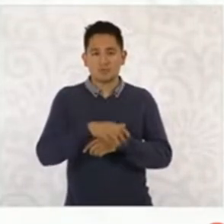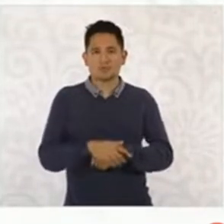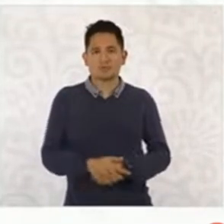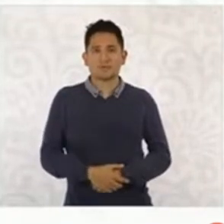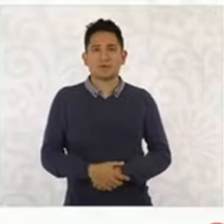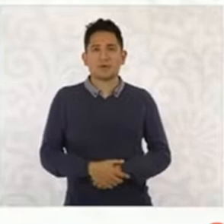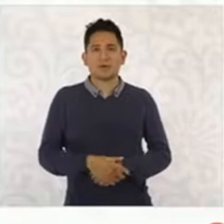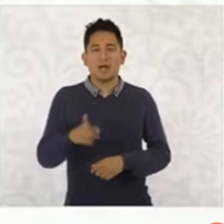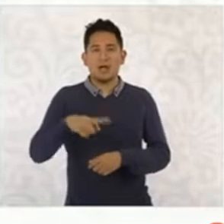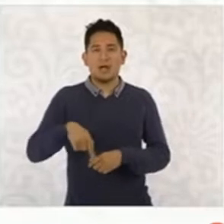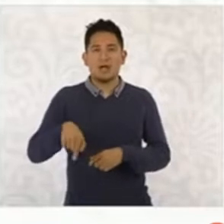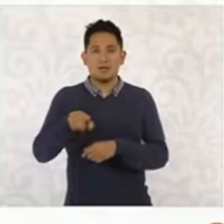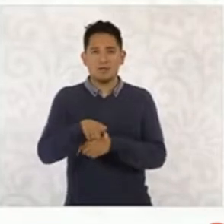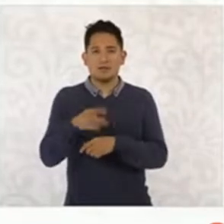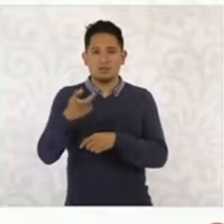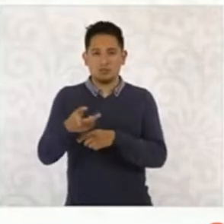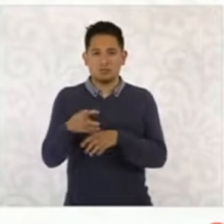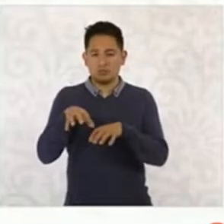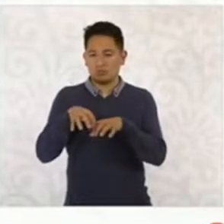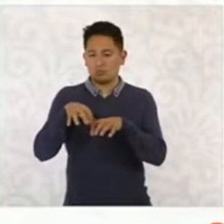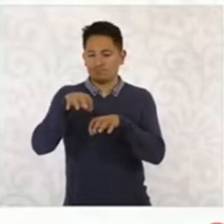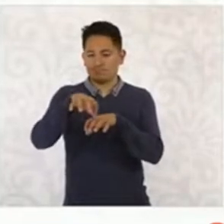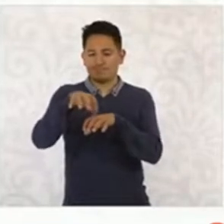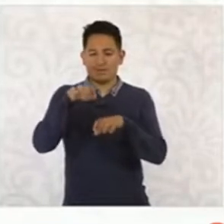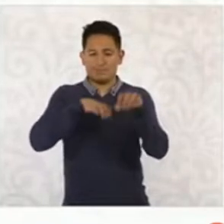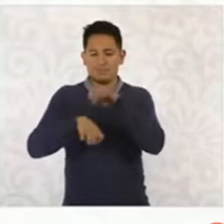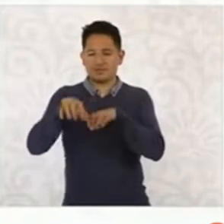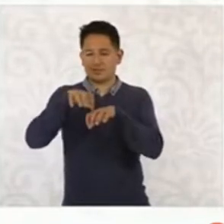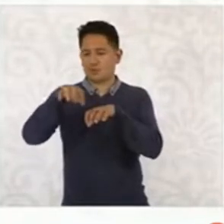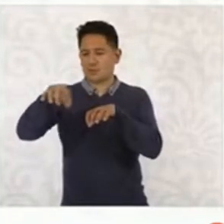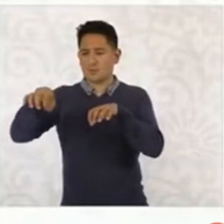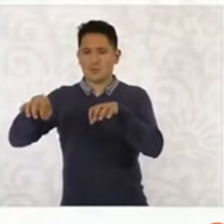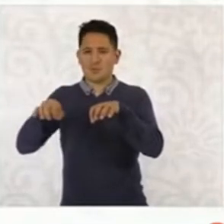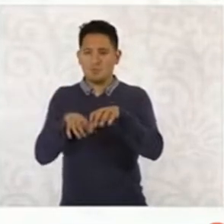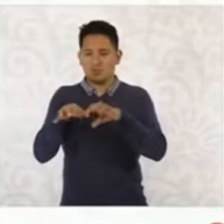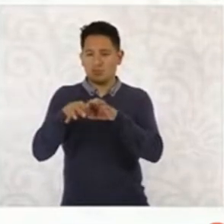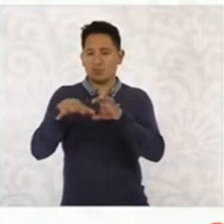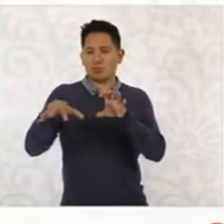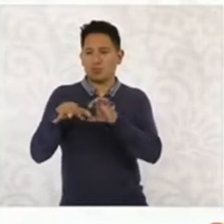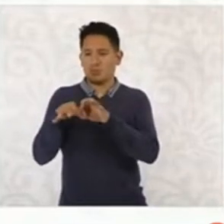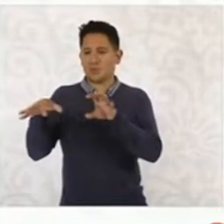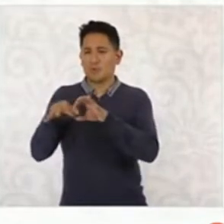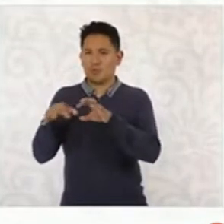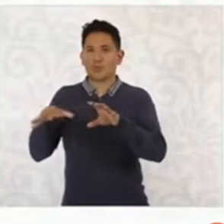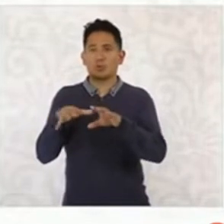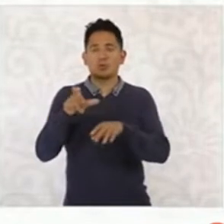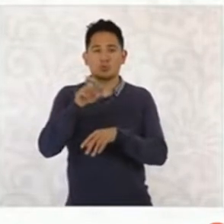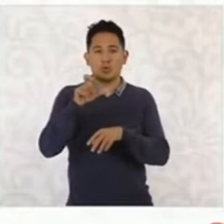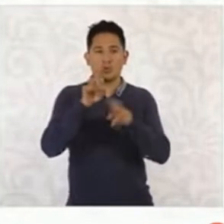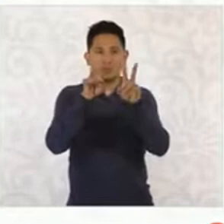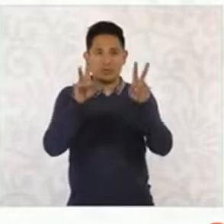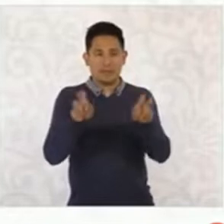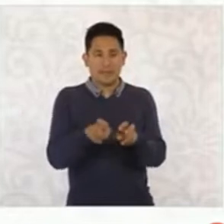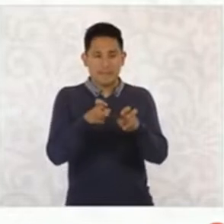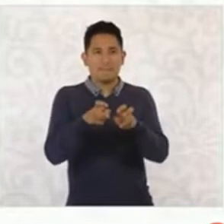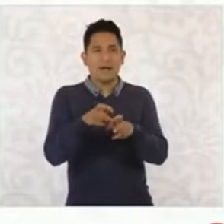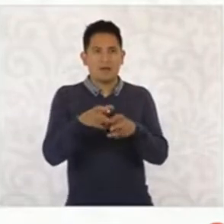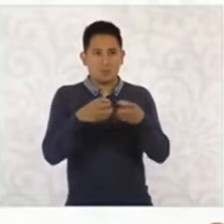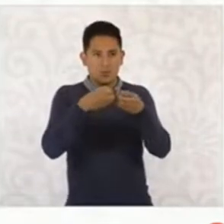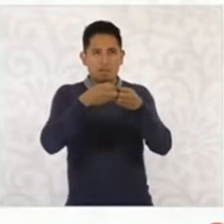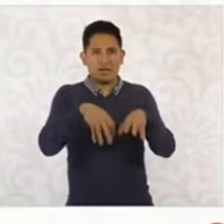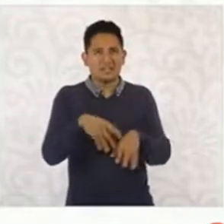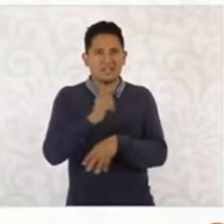pérdida indebida en la empresa 3, ahora les voy a platicar a qué me refiero con las pérdidas, etcétera. Y en la empresa